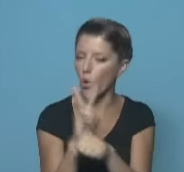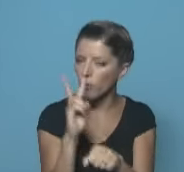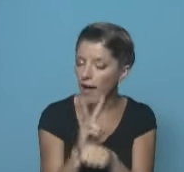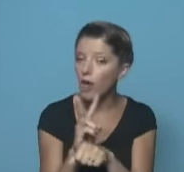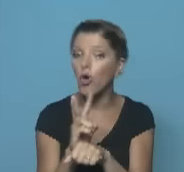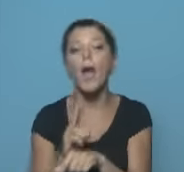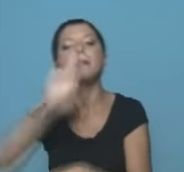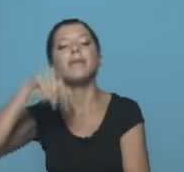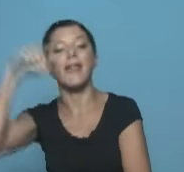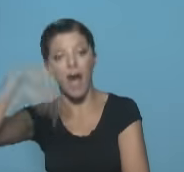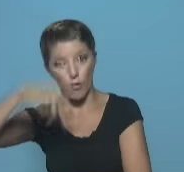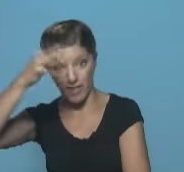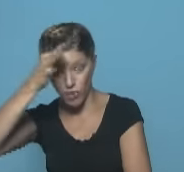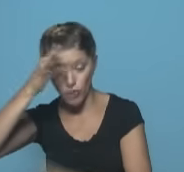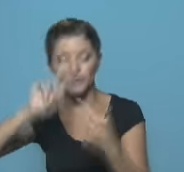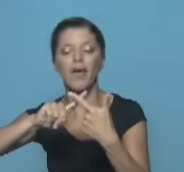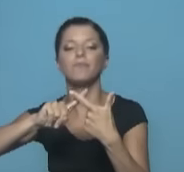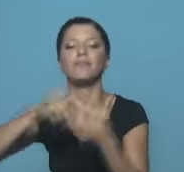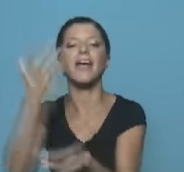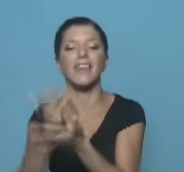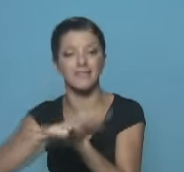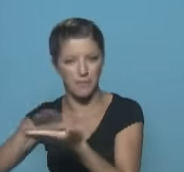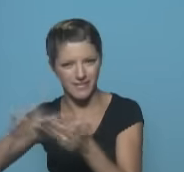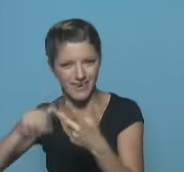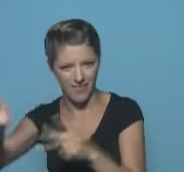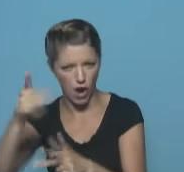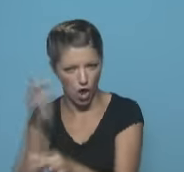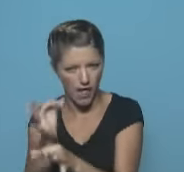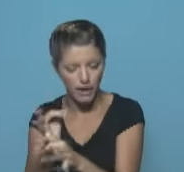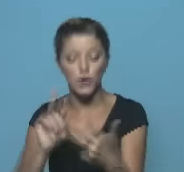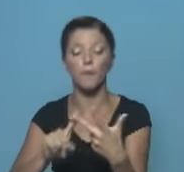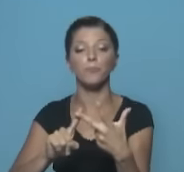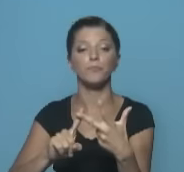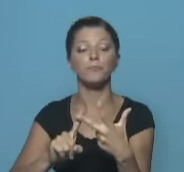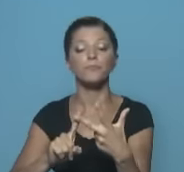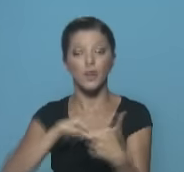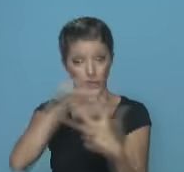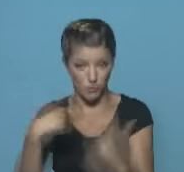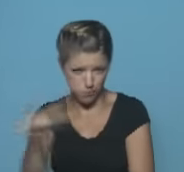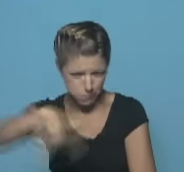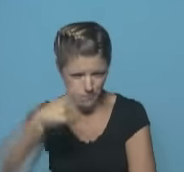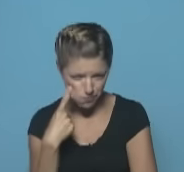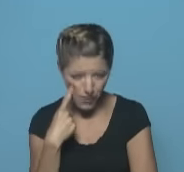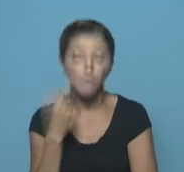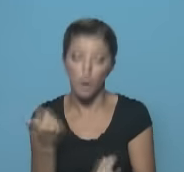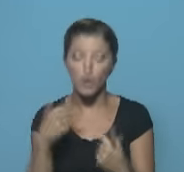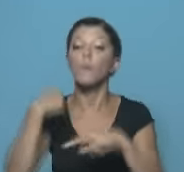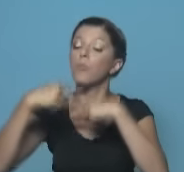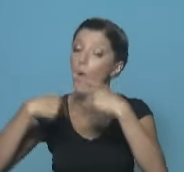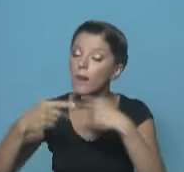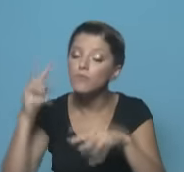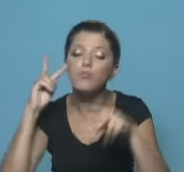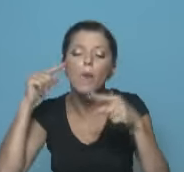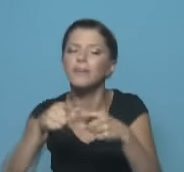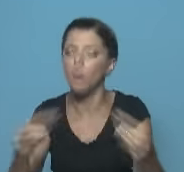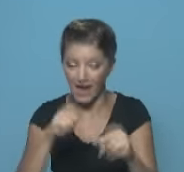Ahora 12, el de la canasta básica escolar, y estamos tratando de avanzar en estos acuerdos. La verdad es que